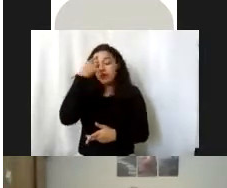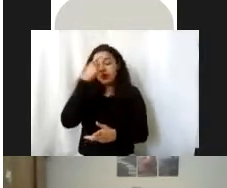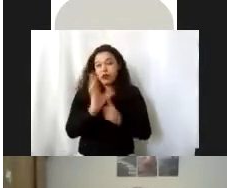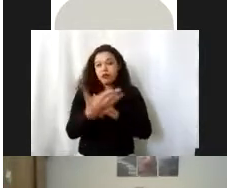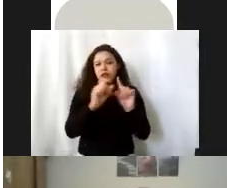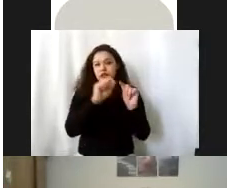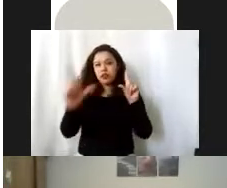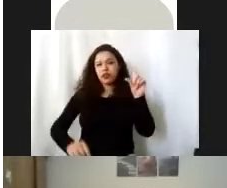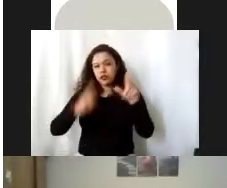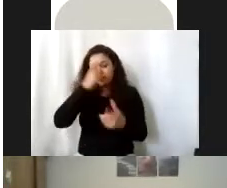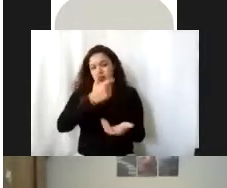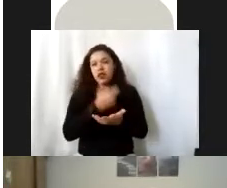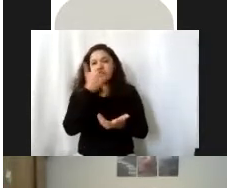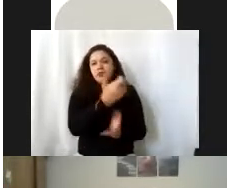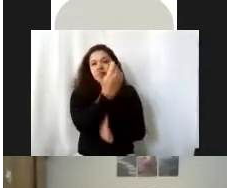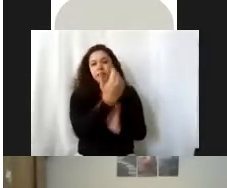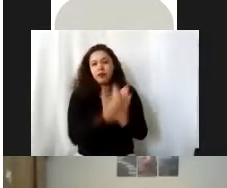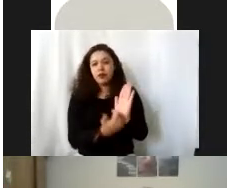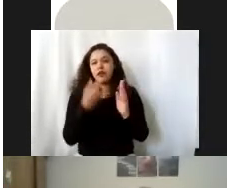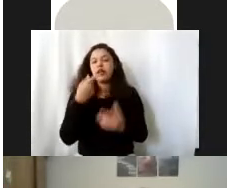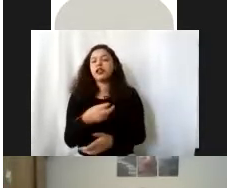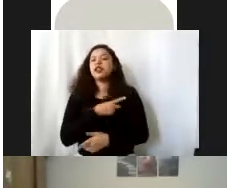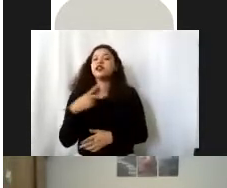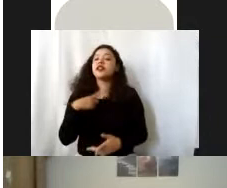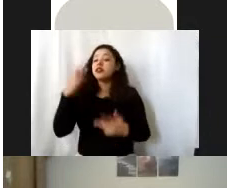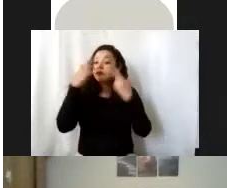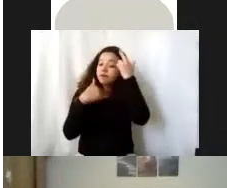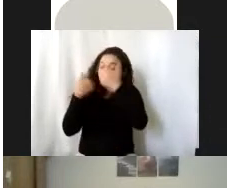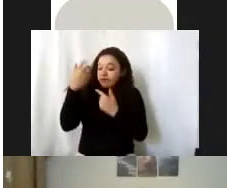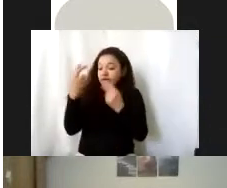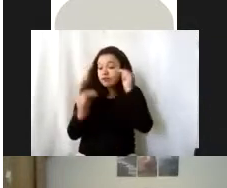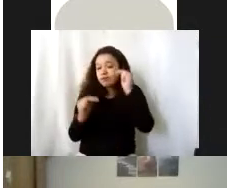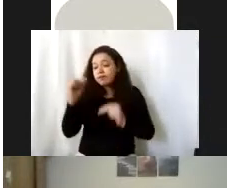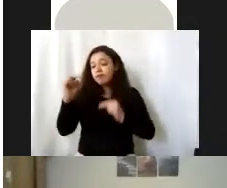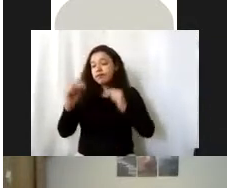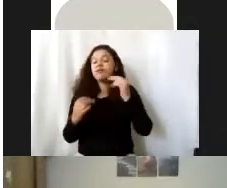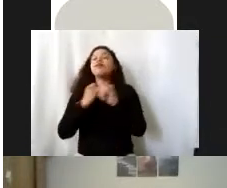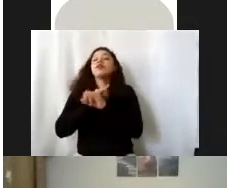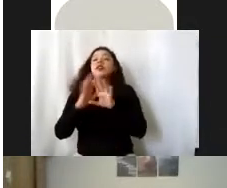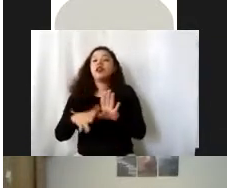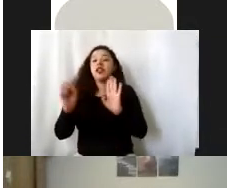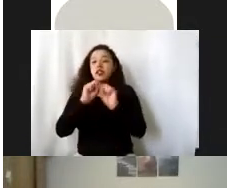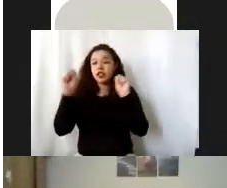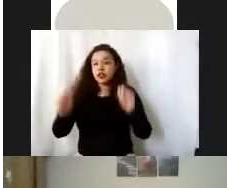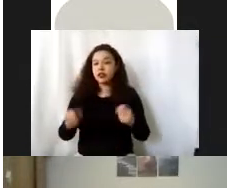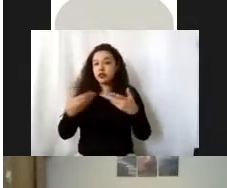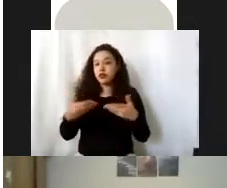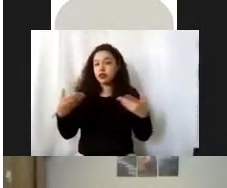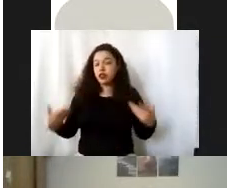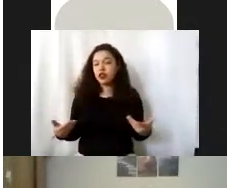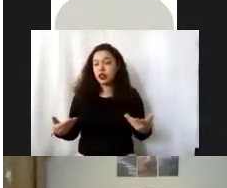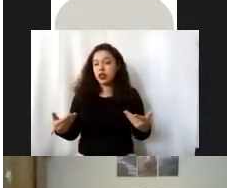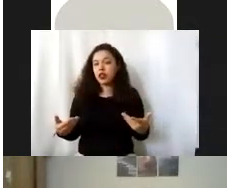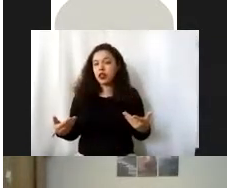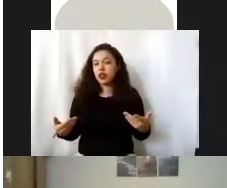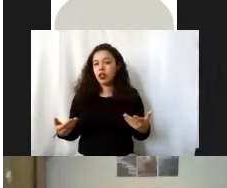todo esto ya tenemos que ir viéndolo con los datos y con los sistemas que actualmente nos está